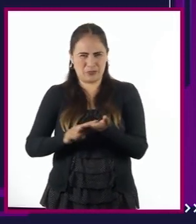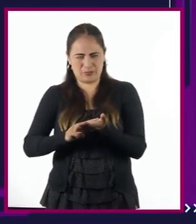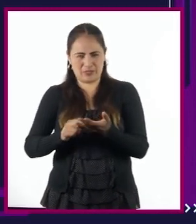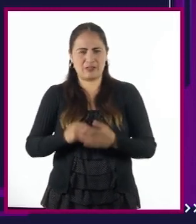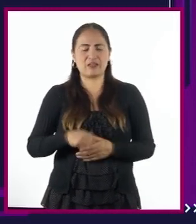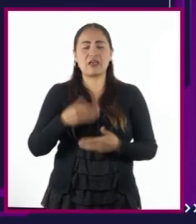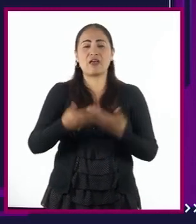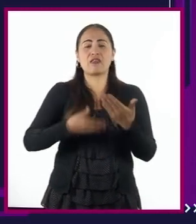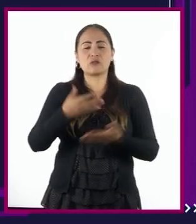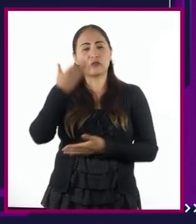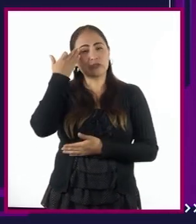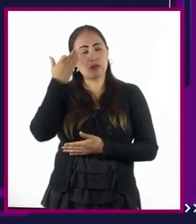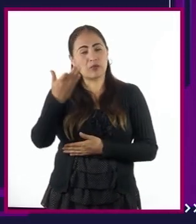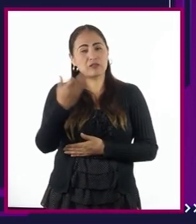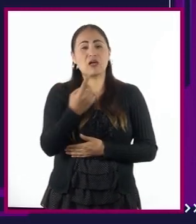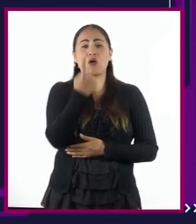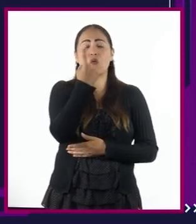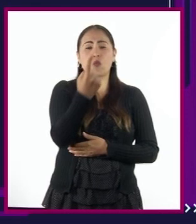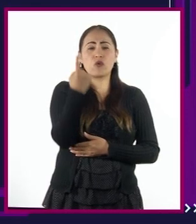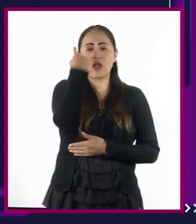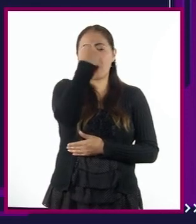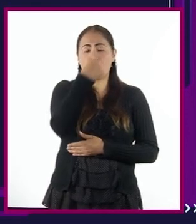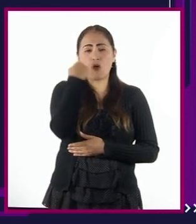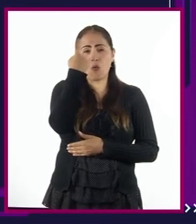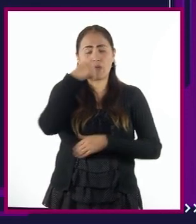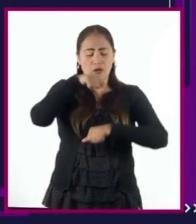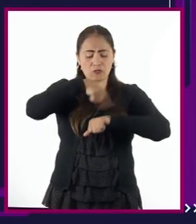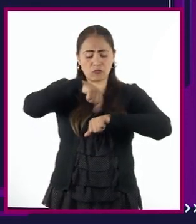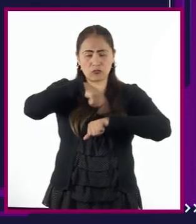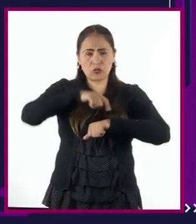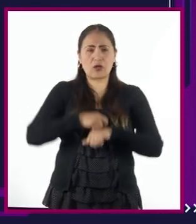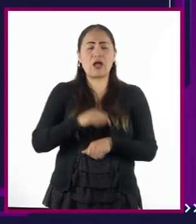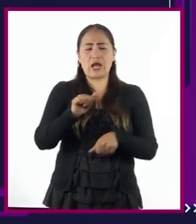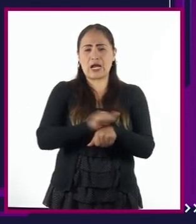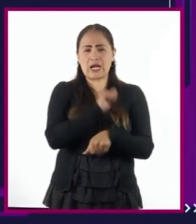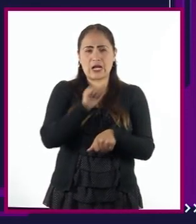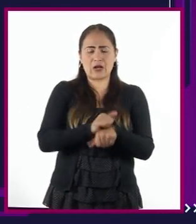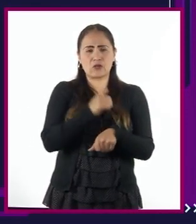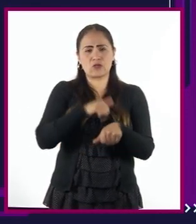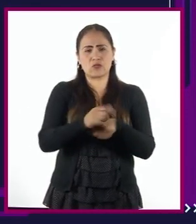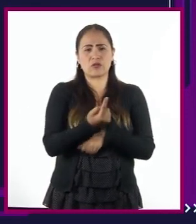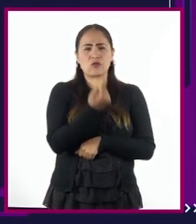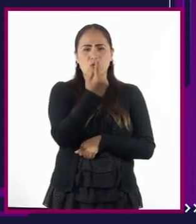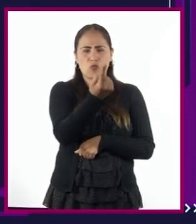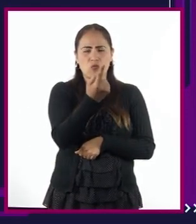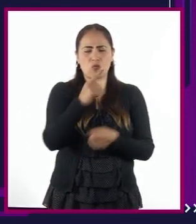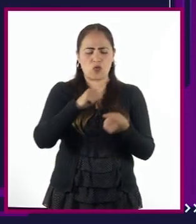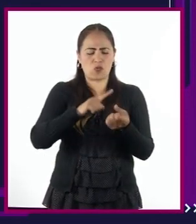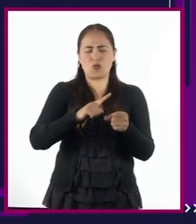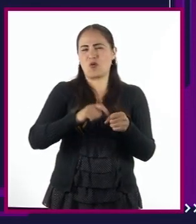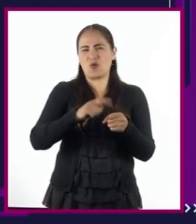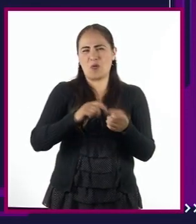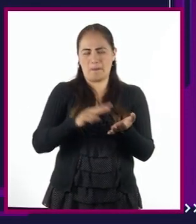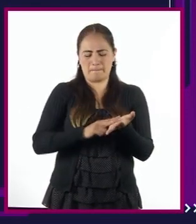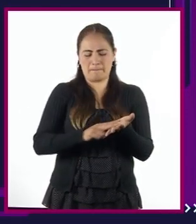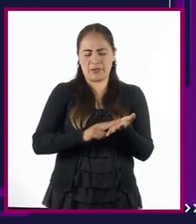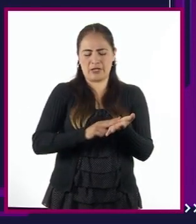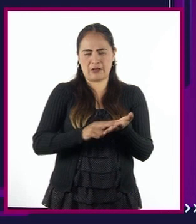vehículos transcurrida 1 hora? El vehículo 1, que corresponde a la línea de color verde,